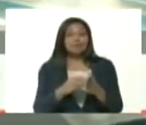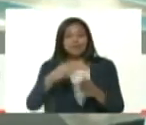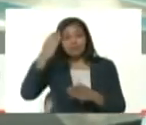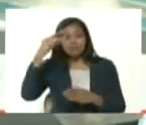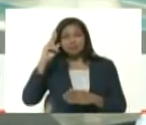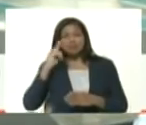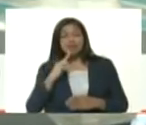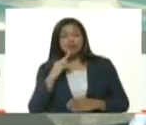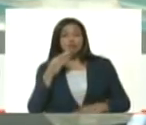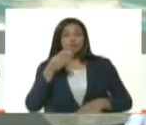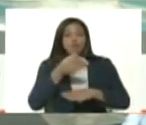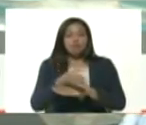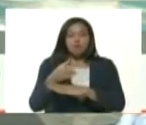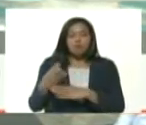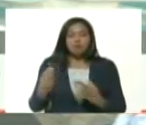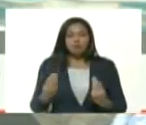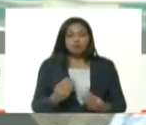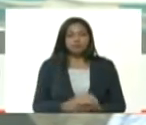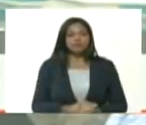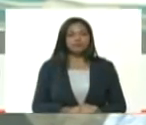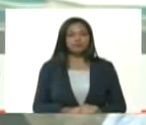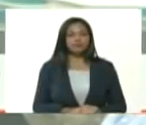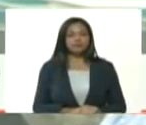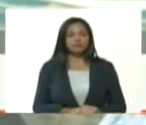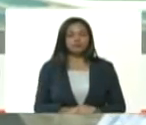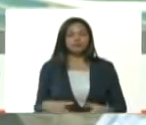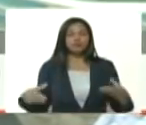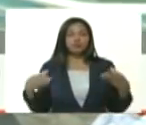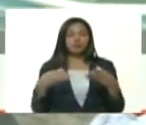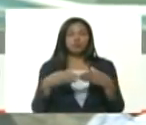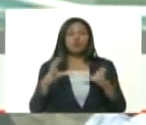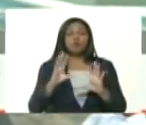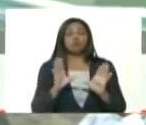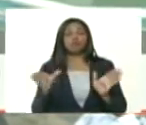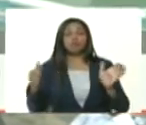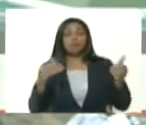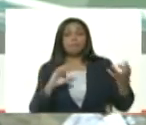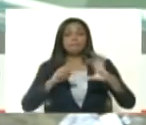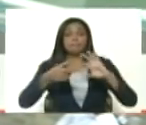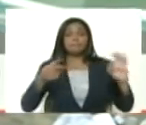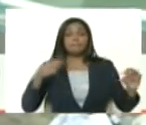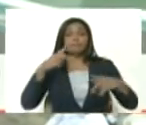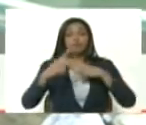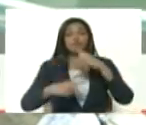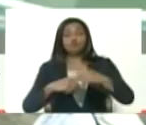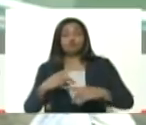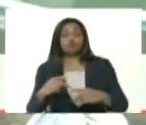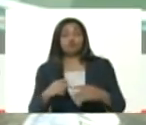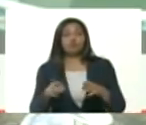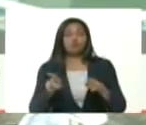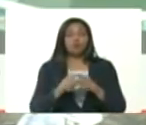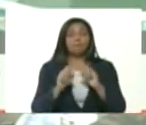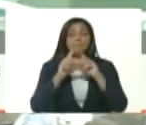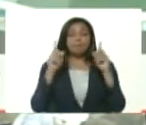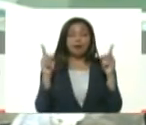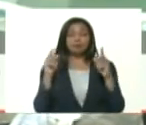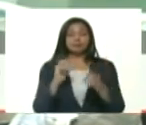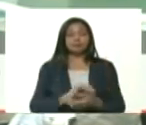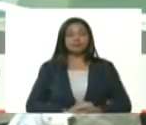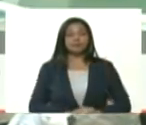y milicianas, a los comités locales de abastecimiento y producción, los milagrosos